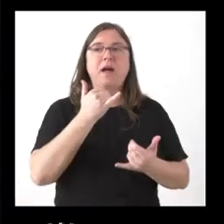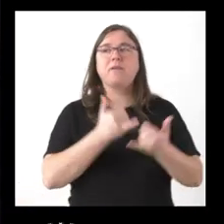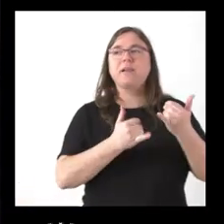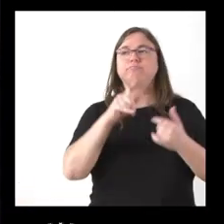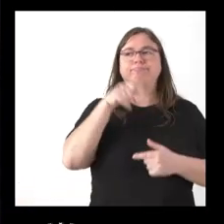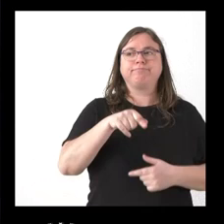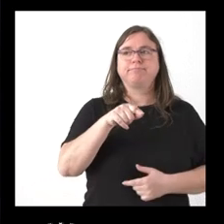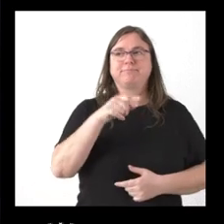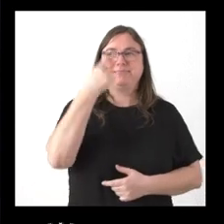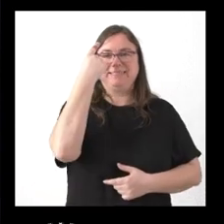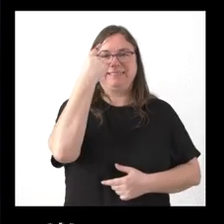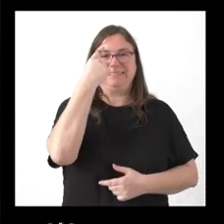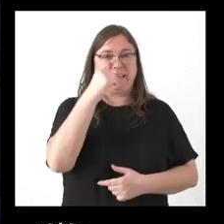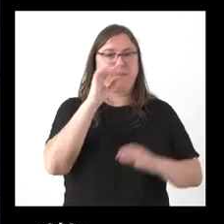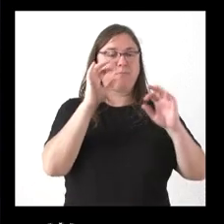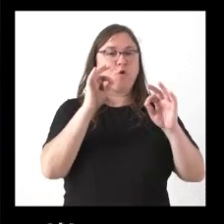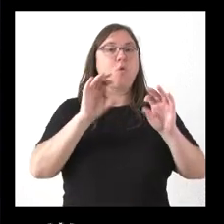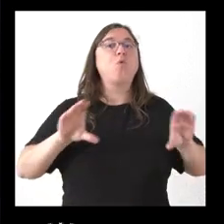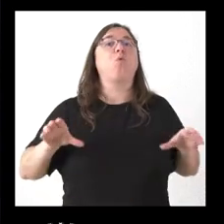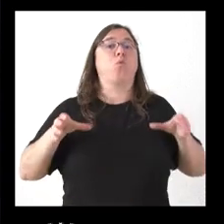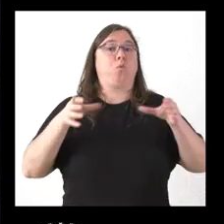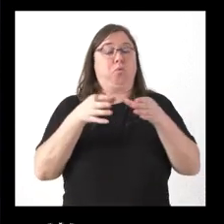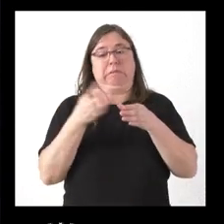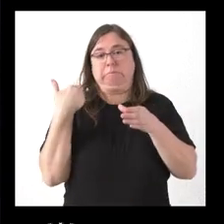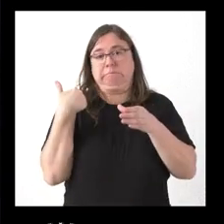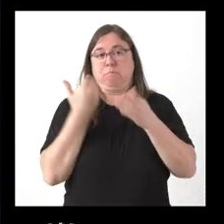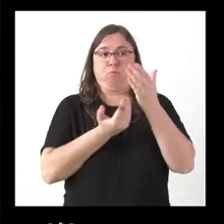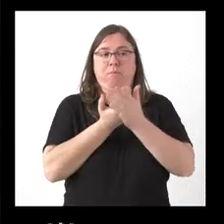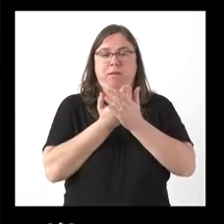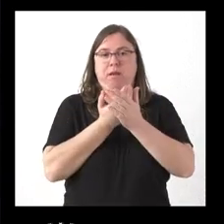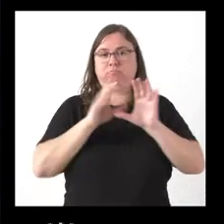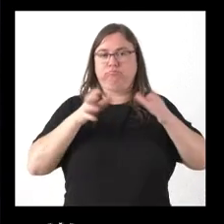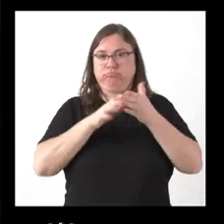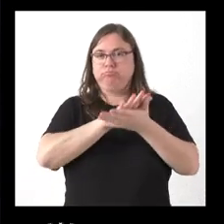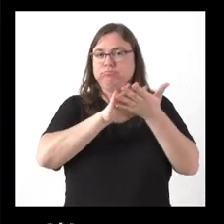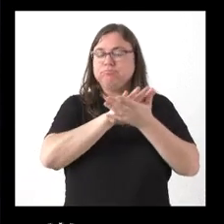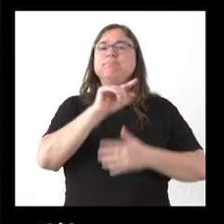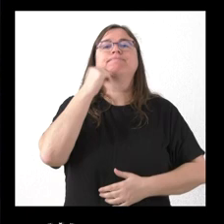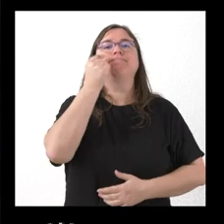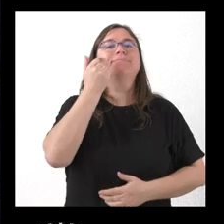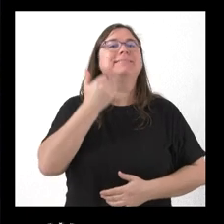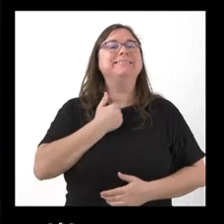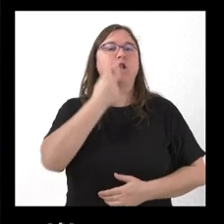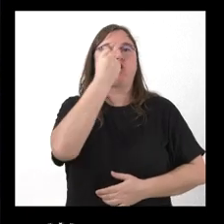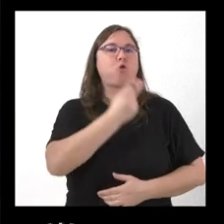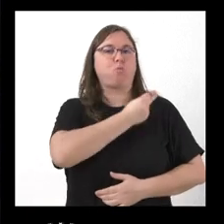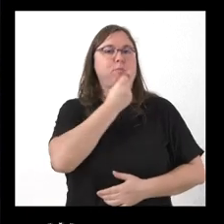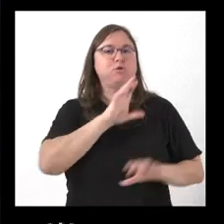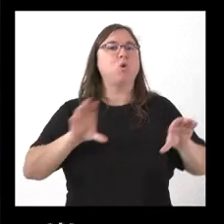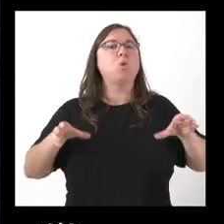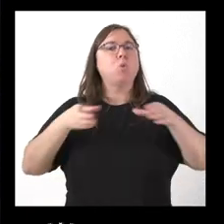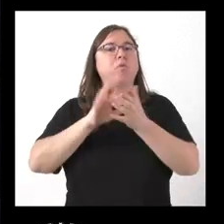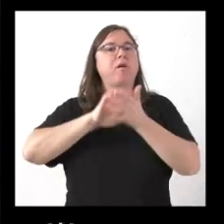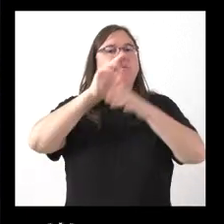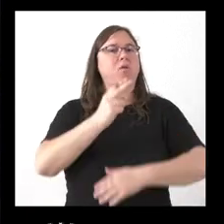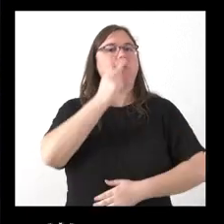en la junta que hemos celebrado en la mañana de hoy es la aportación el compromiso de la junta de Castilla y